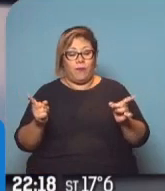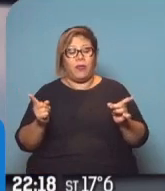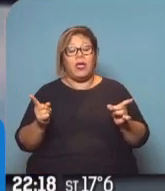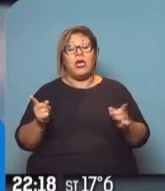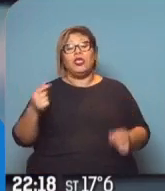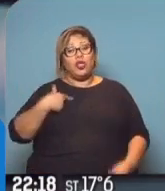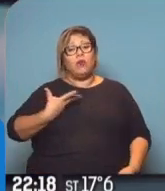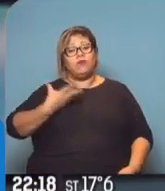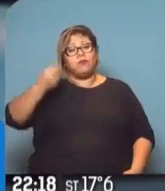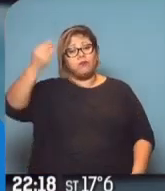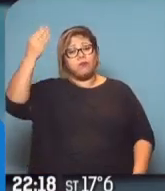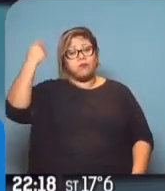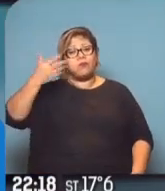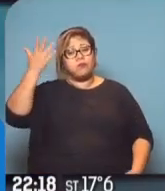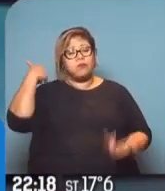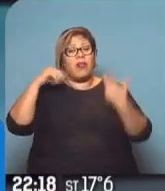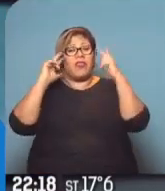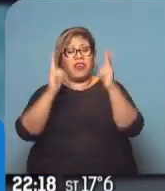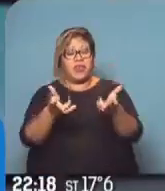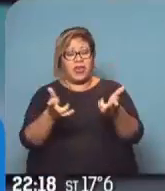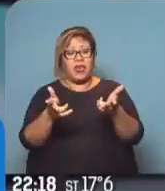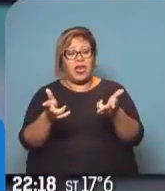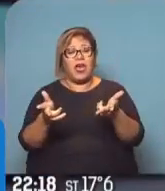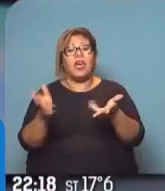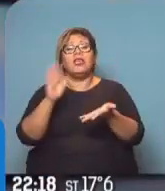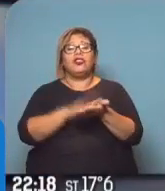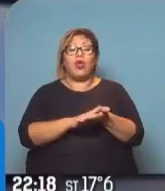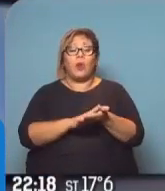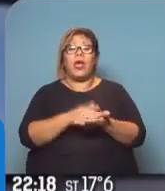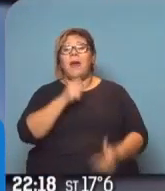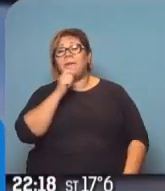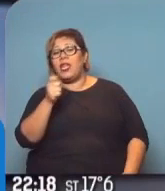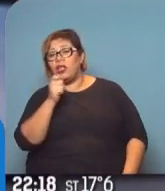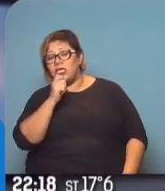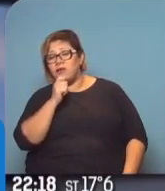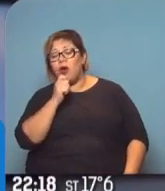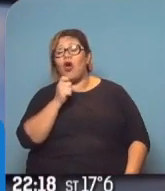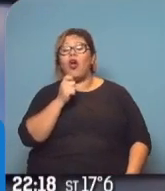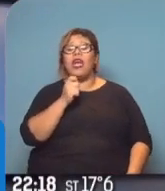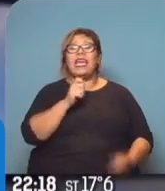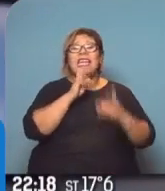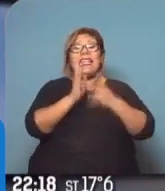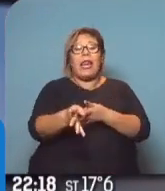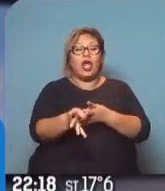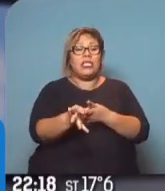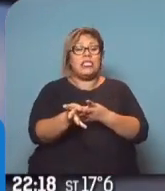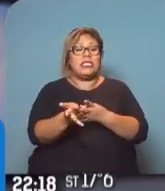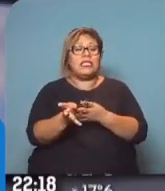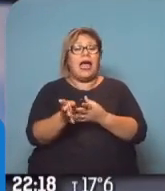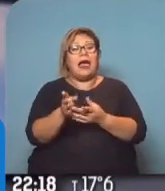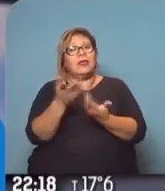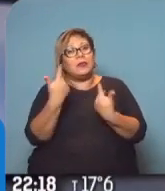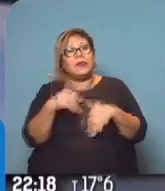dicho muchas veces, es muy fina la línea entre el periodismo y el terrorismo, entre la obtención de